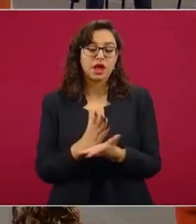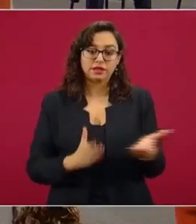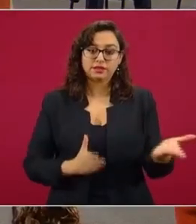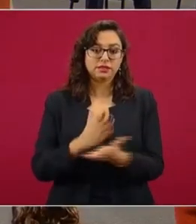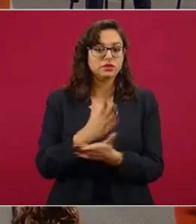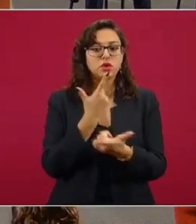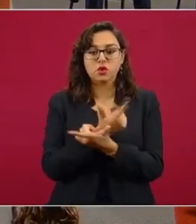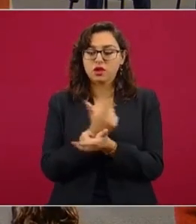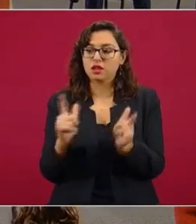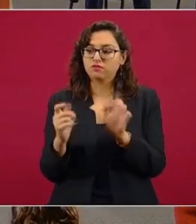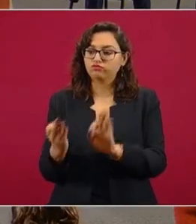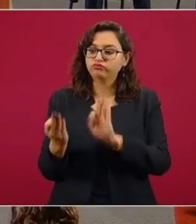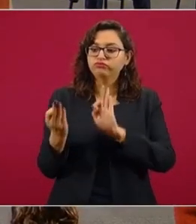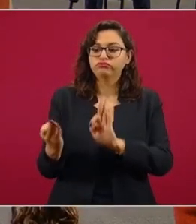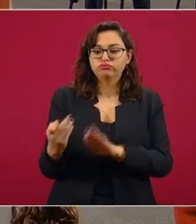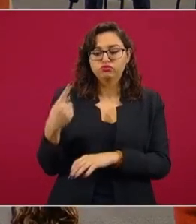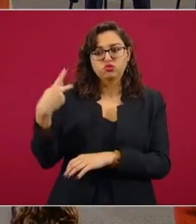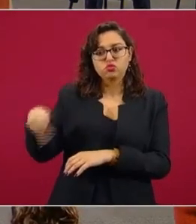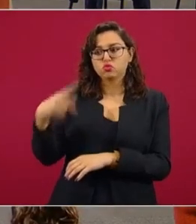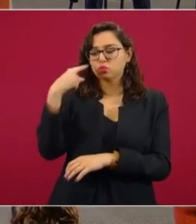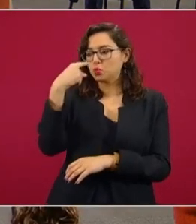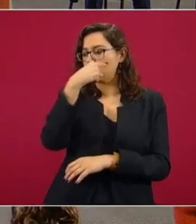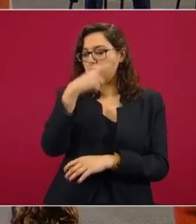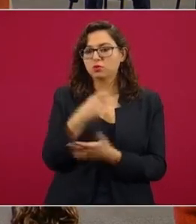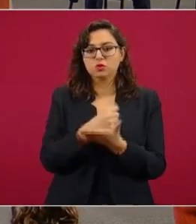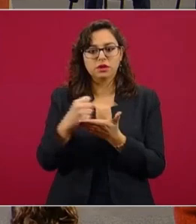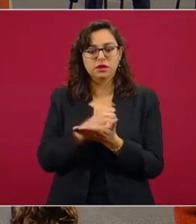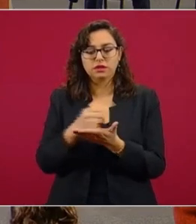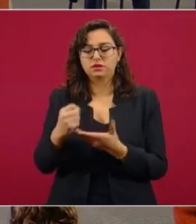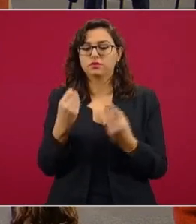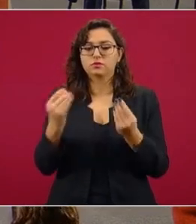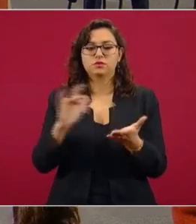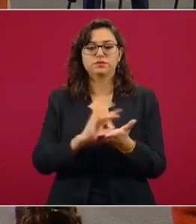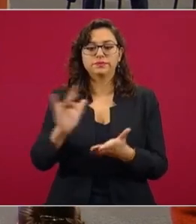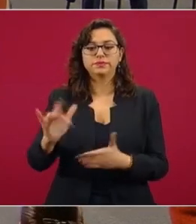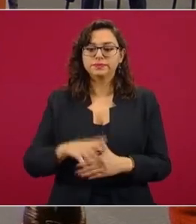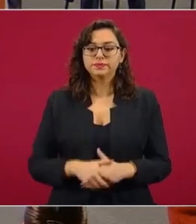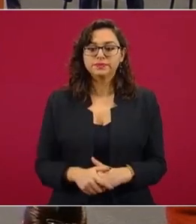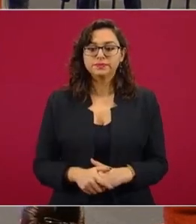manera directa, de manera consciente a mejores formas de financiamiento. Muchas gracias.